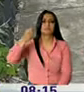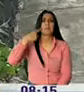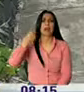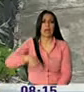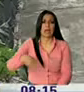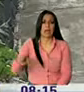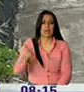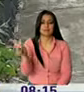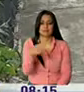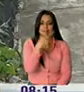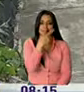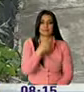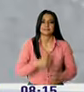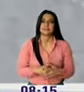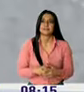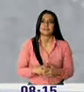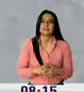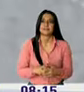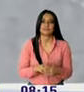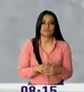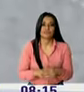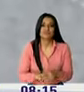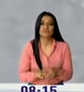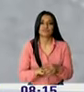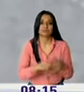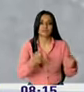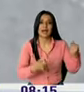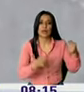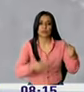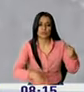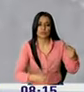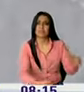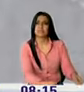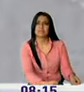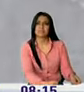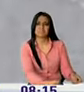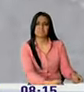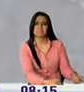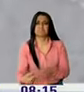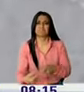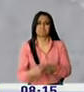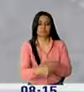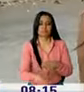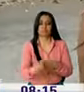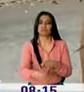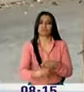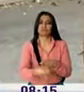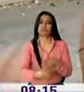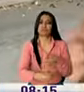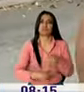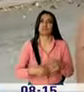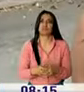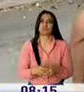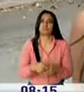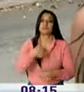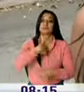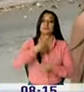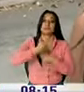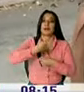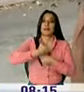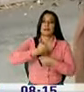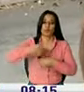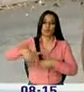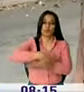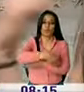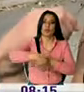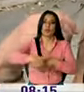más tarde, cuando se agacha frente a las llantas y de un tirón fuerte saca los tapacubos. Bueno, yo trabajo en esta calle y parqué